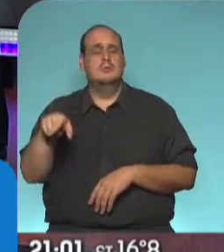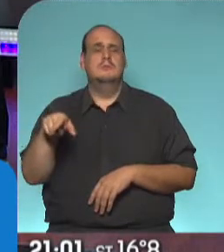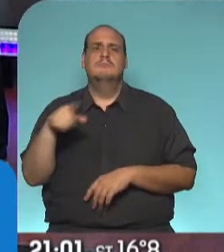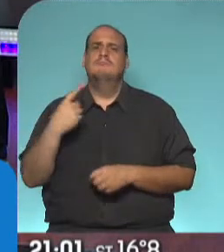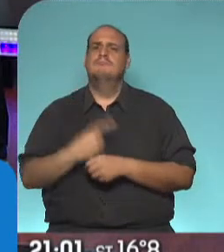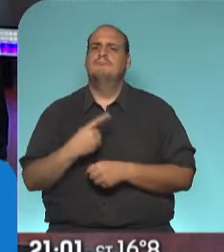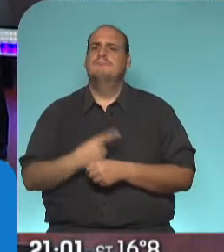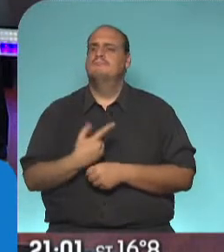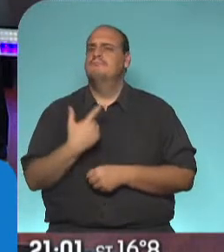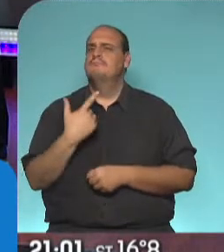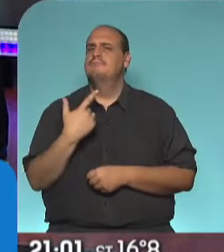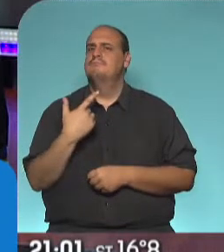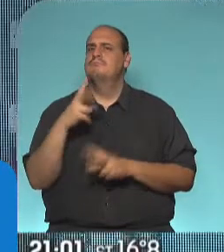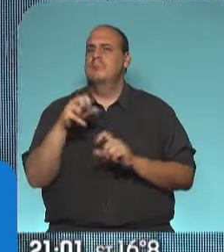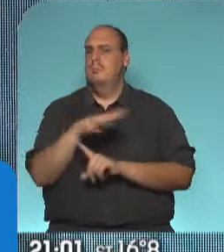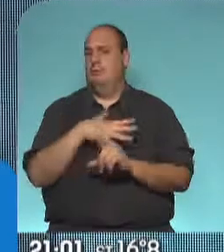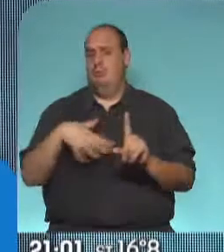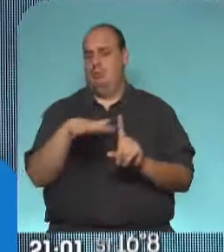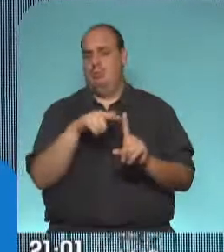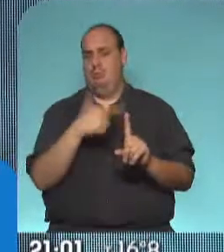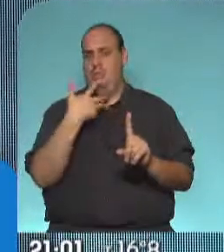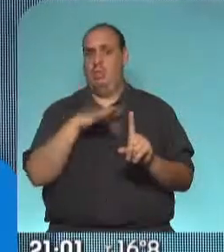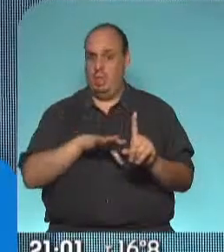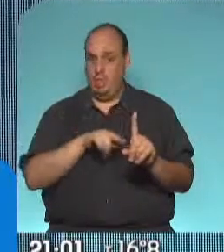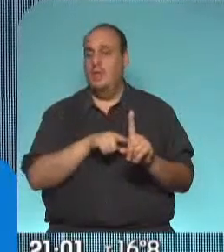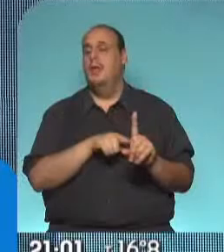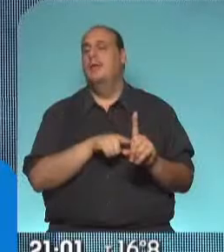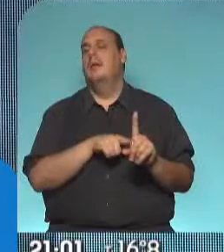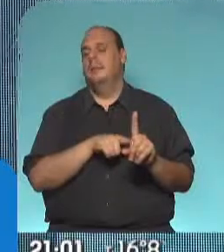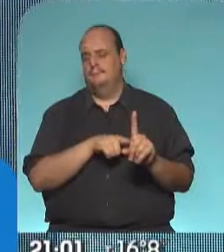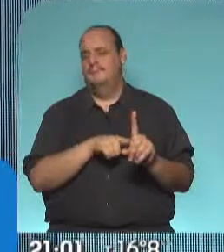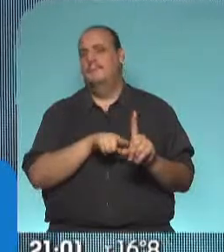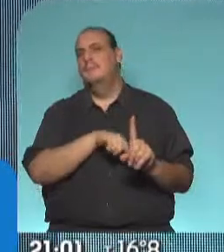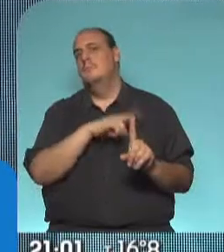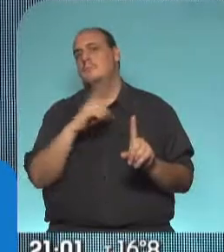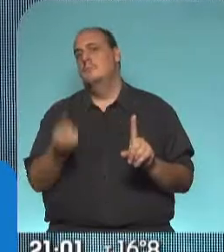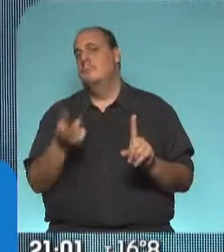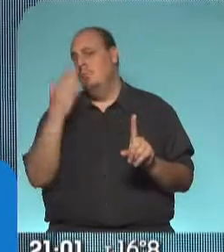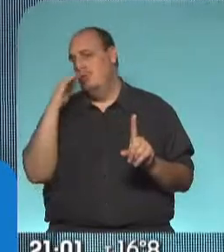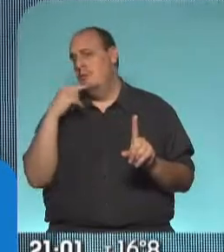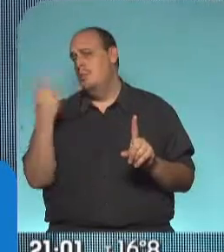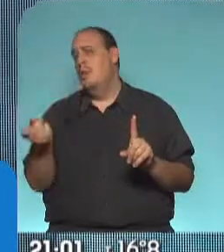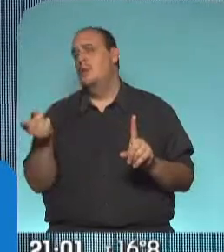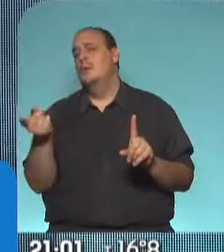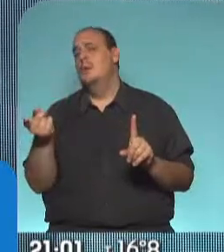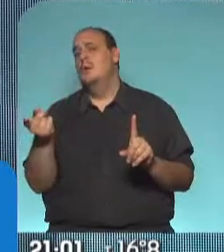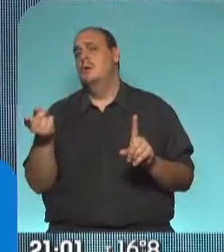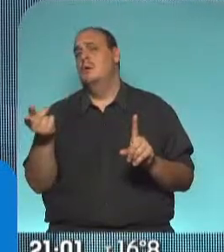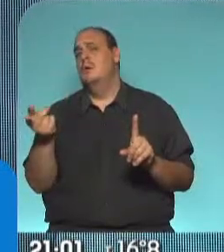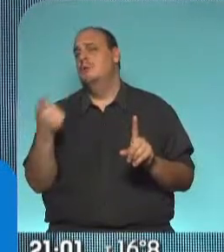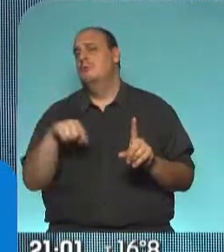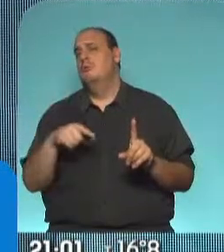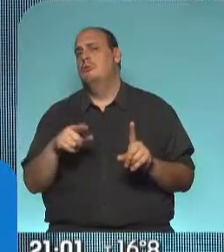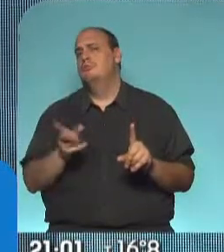vamos a entender el contexto y después vamos a preguntarle o le preguntaré qué es lo que no hay que